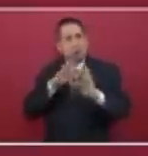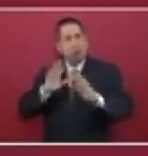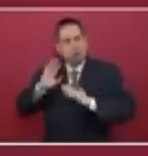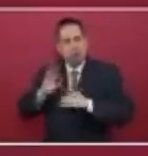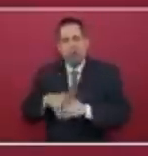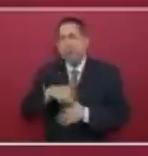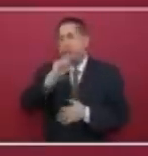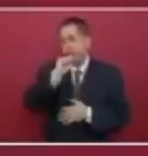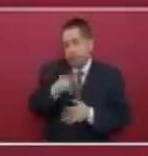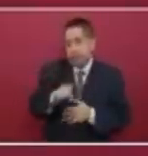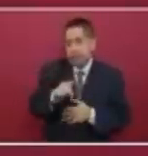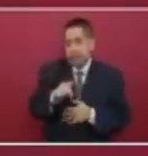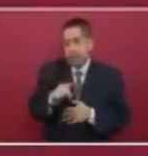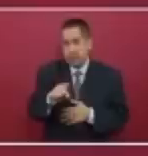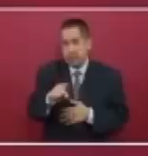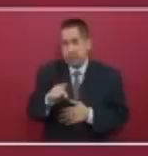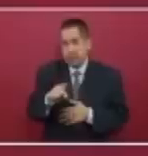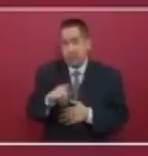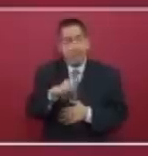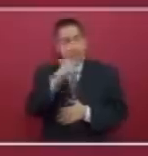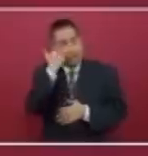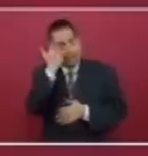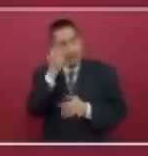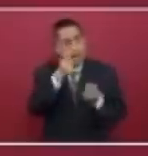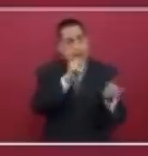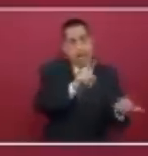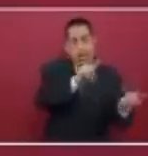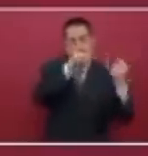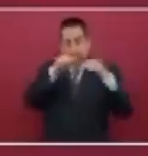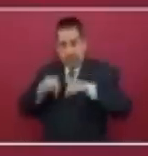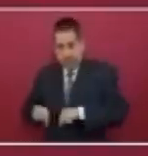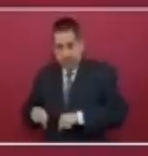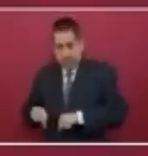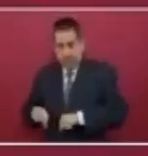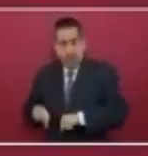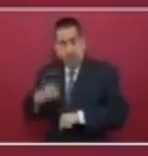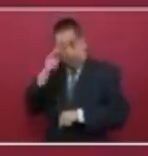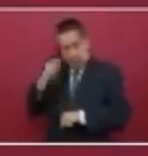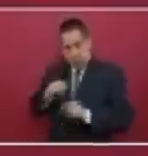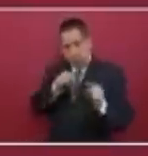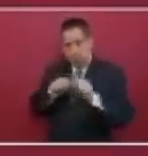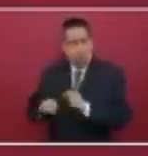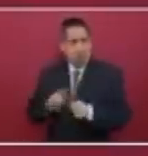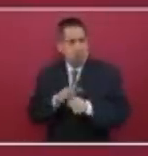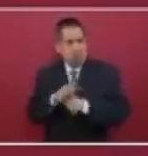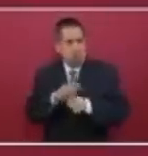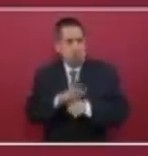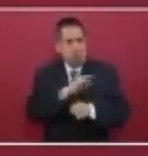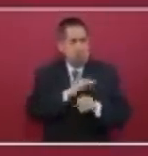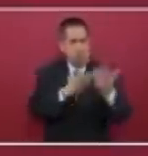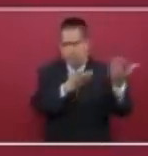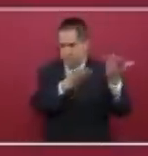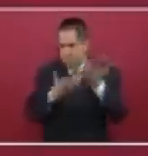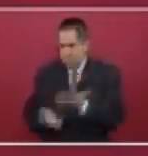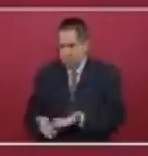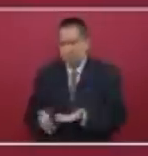también que los que quieran regresar sé que tengan todas las facilidades